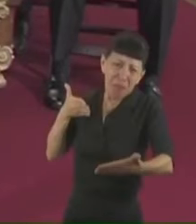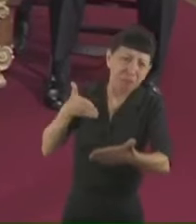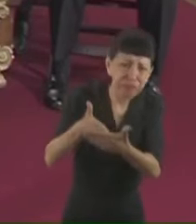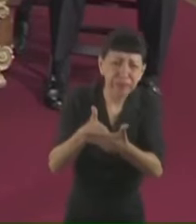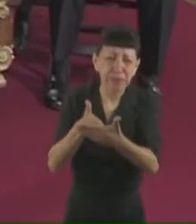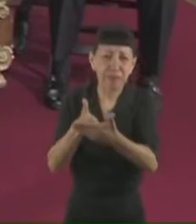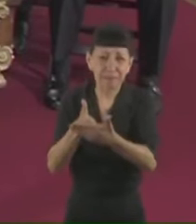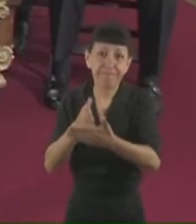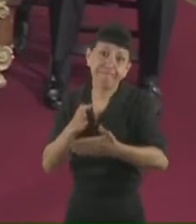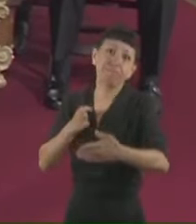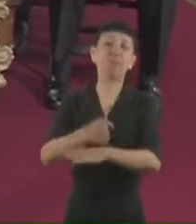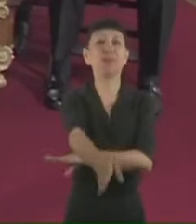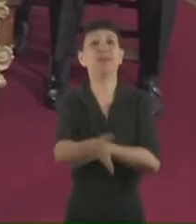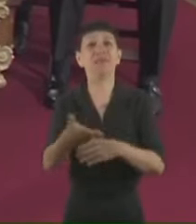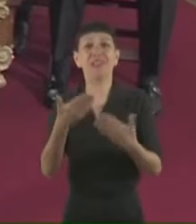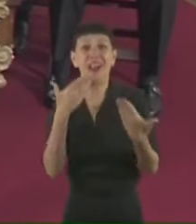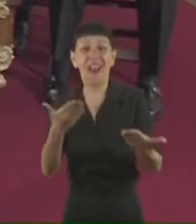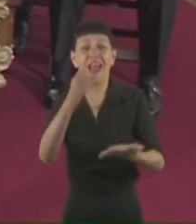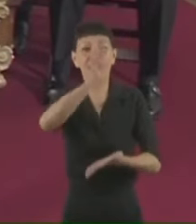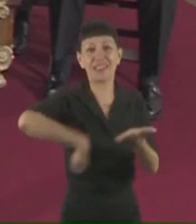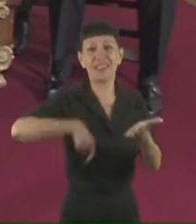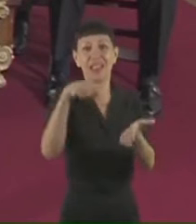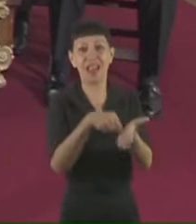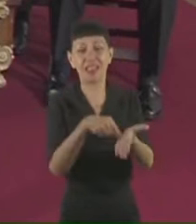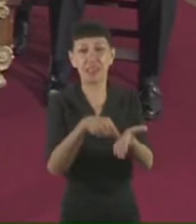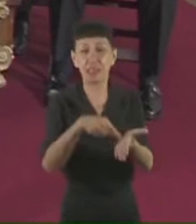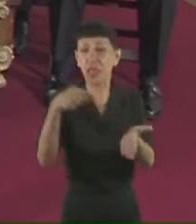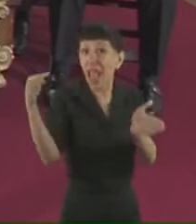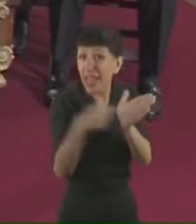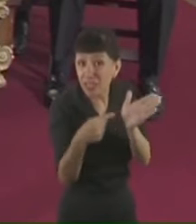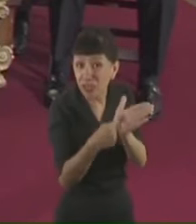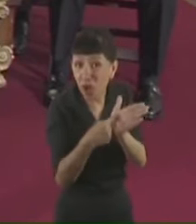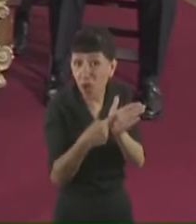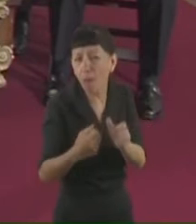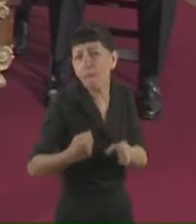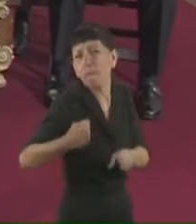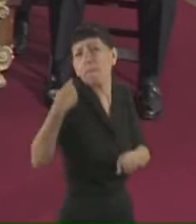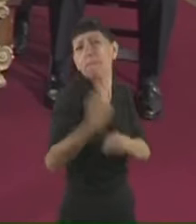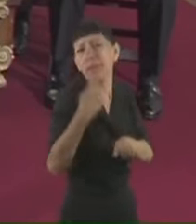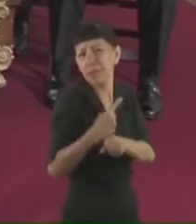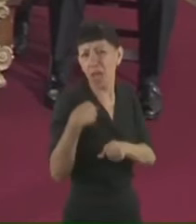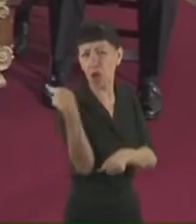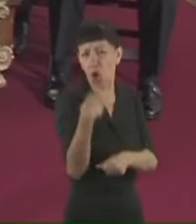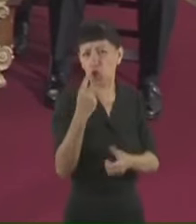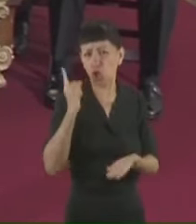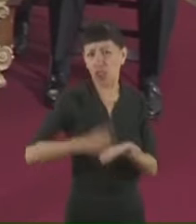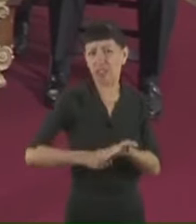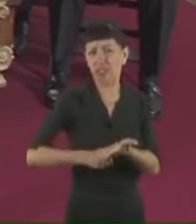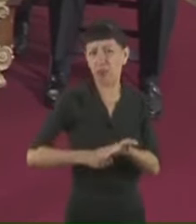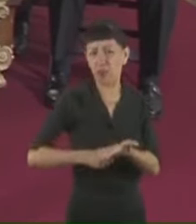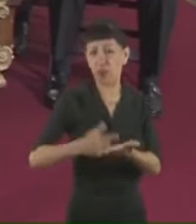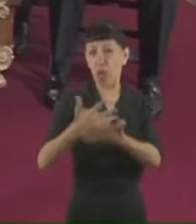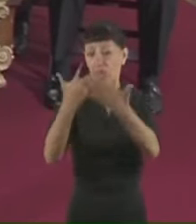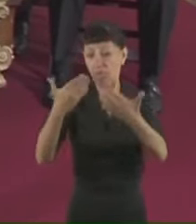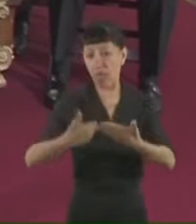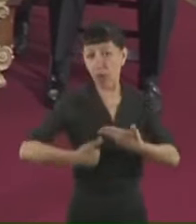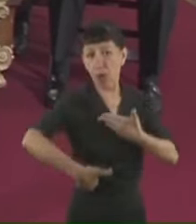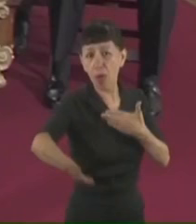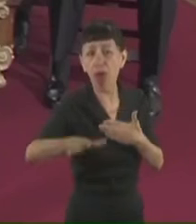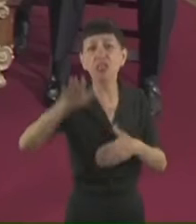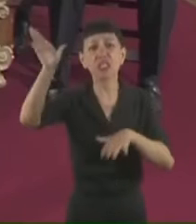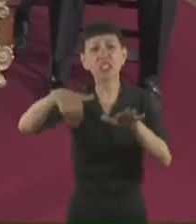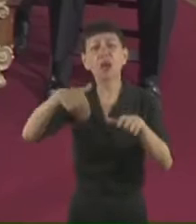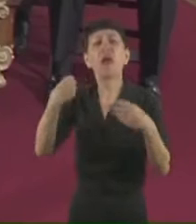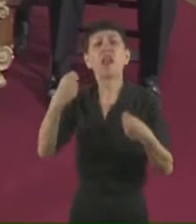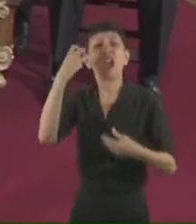los intereses de los argentinos y no los de la casta que se han beneficiado durante décadas de este sistema empobrecedor